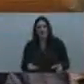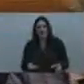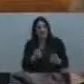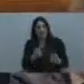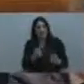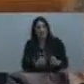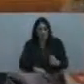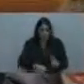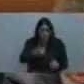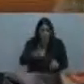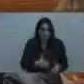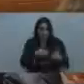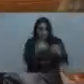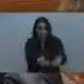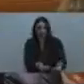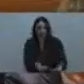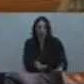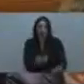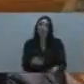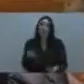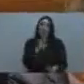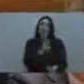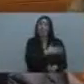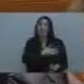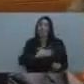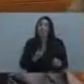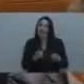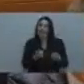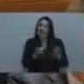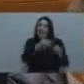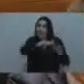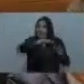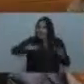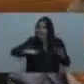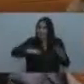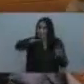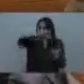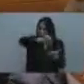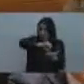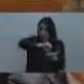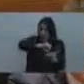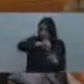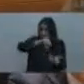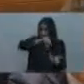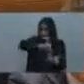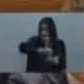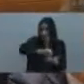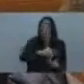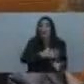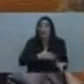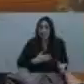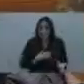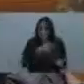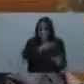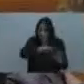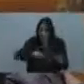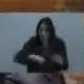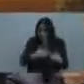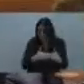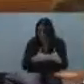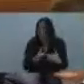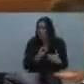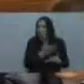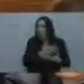necesita más tiempo. Y repito, ¿quiere la centralidad de la estación intermodal? ¿Quiere tan siquiera la estación intermodal? ¿O no quiere la